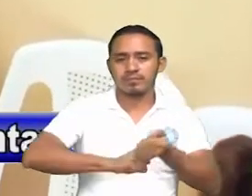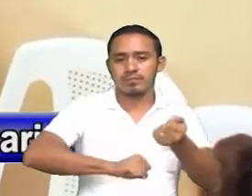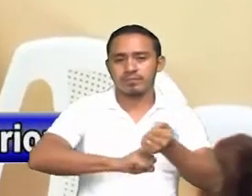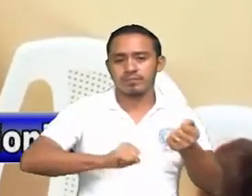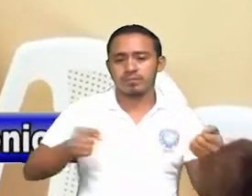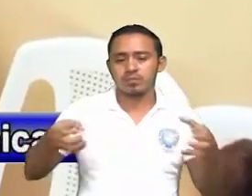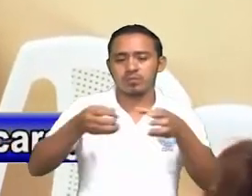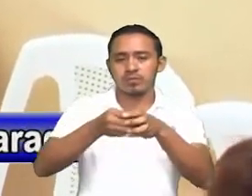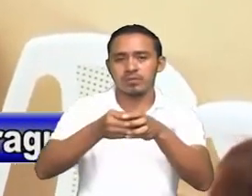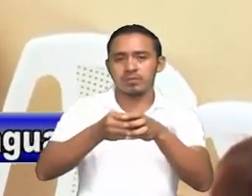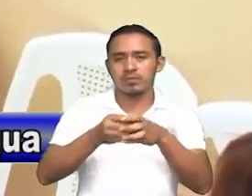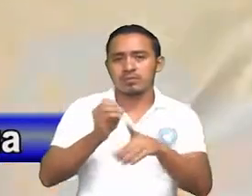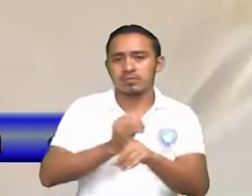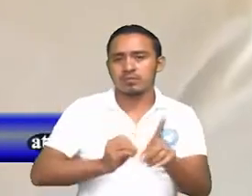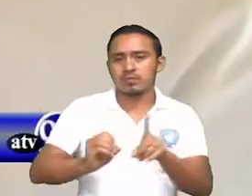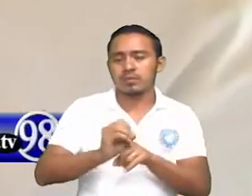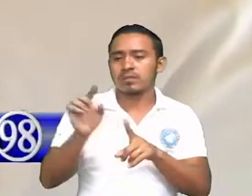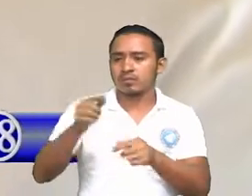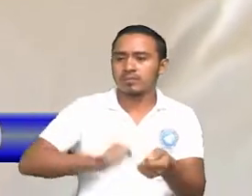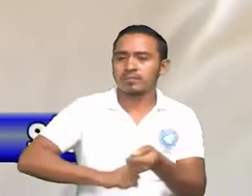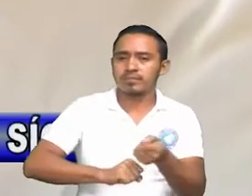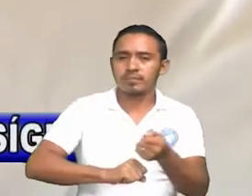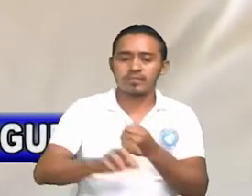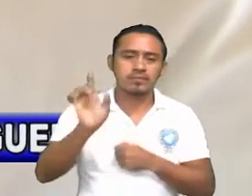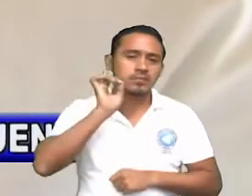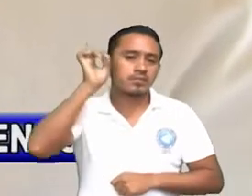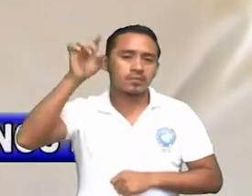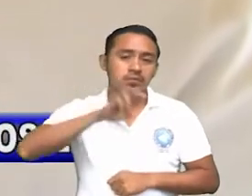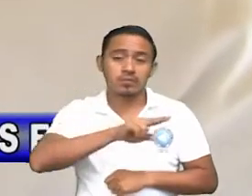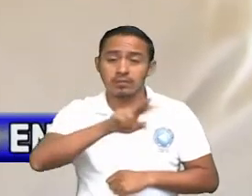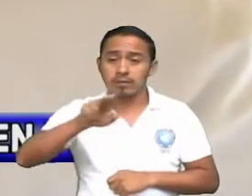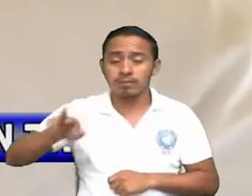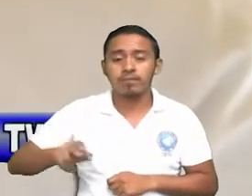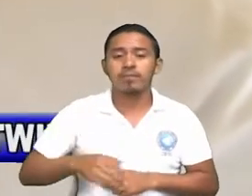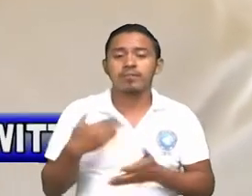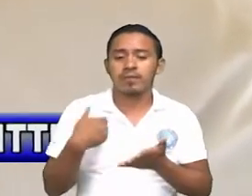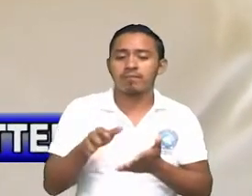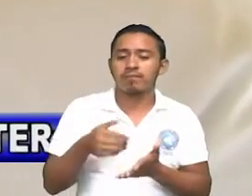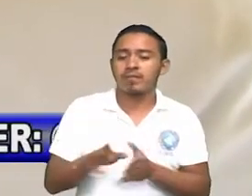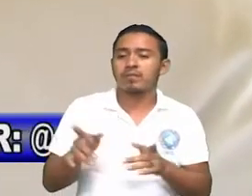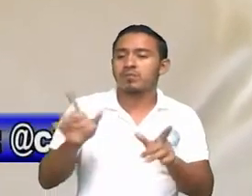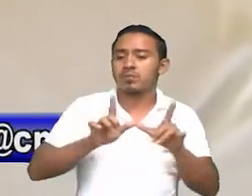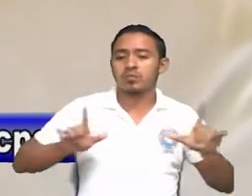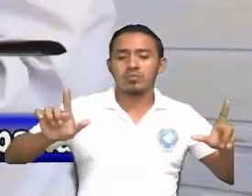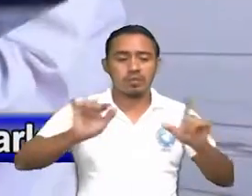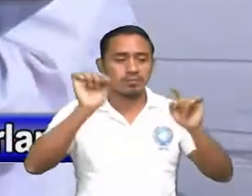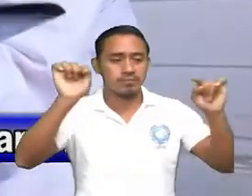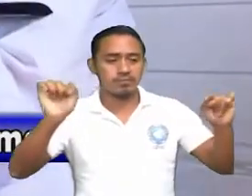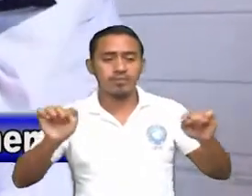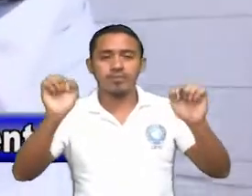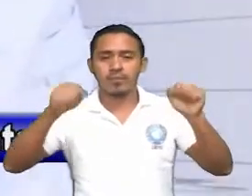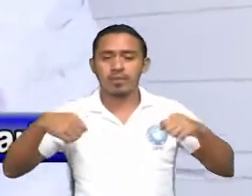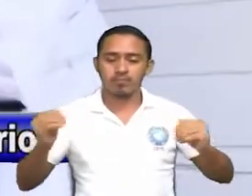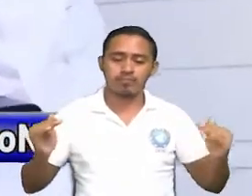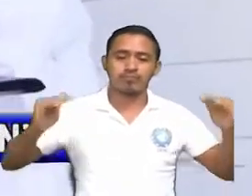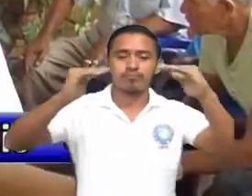comunidad organizada, quienes colaboran en el desarrollo de la misma, facilitando el espacio necesario para su